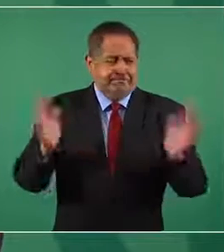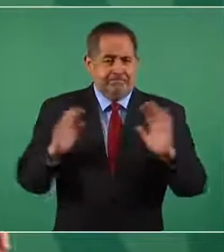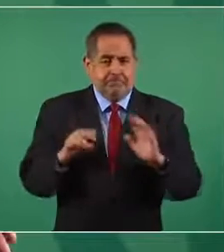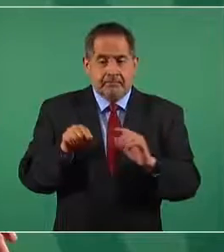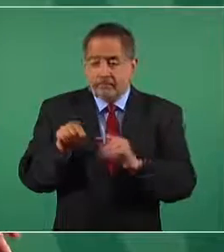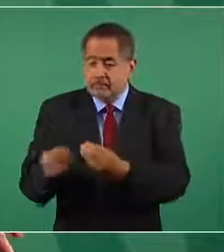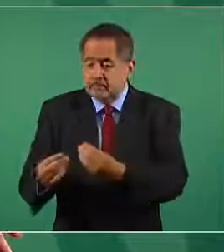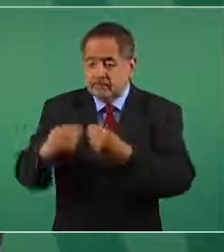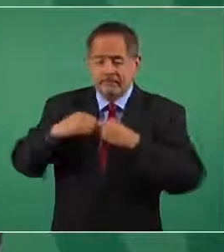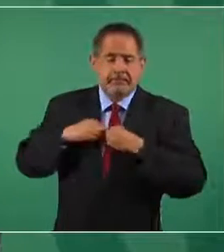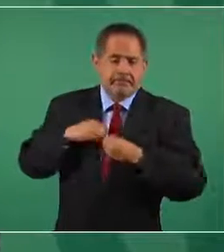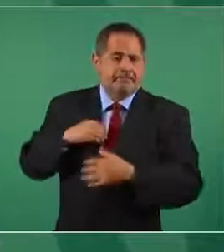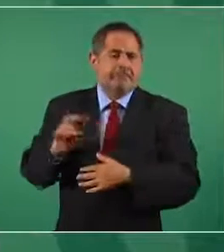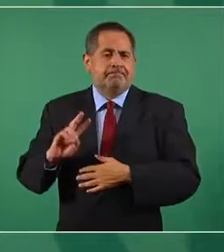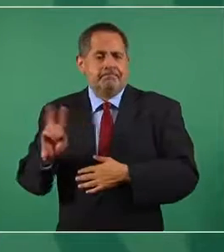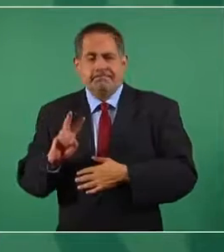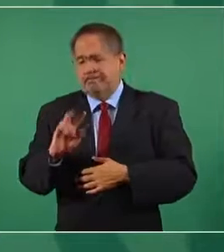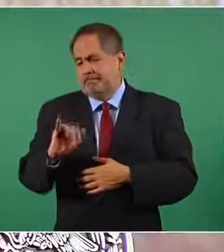son vitaminas,